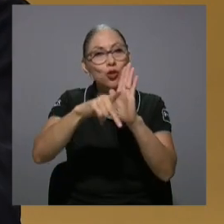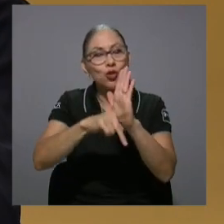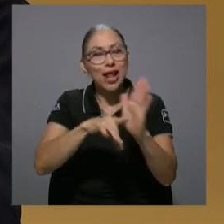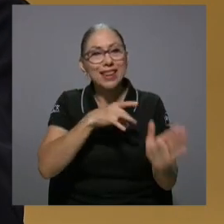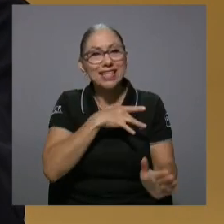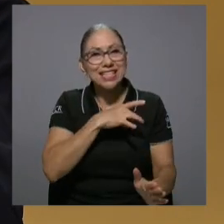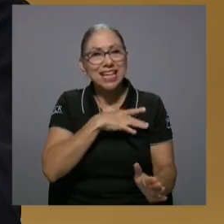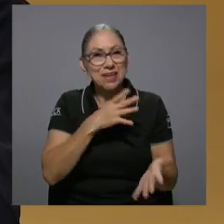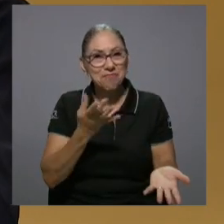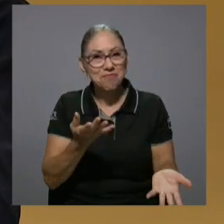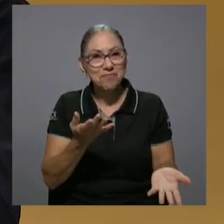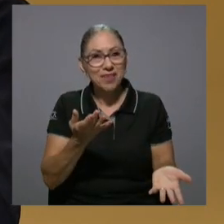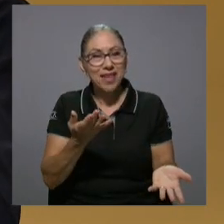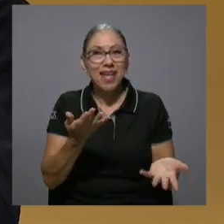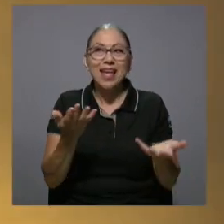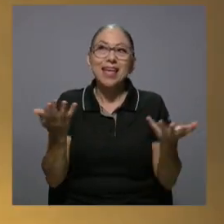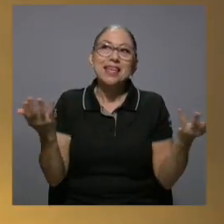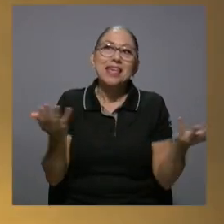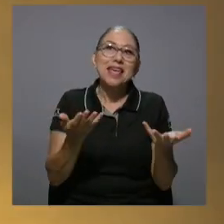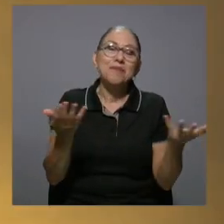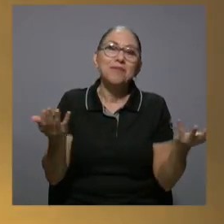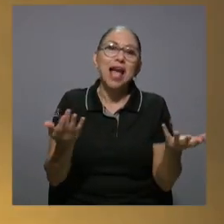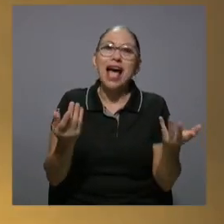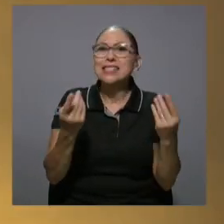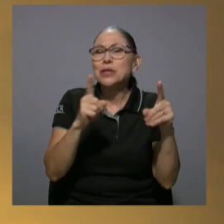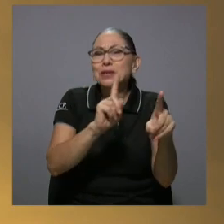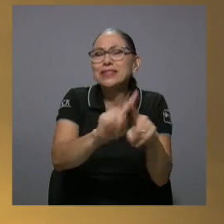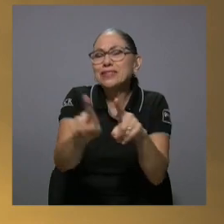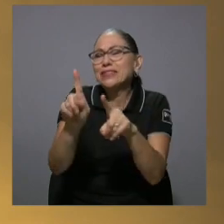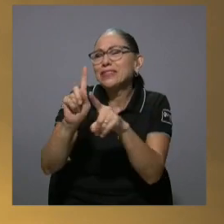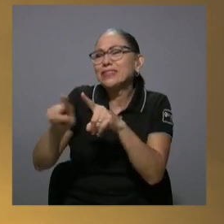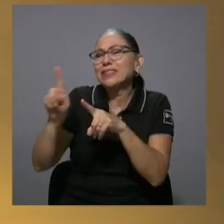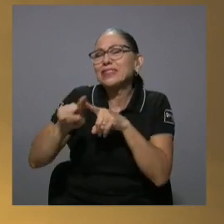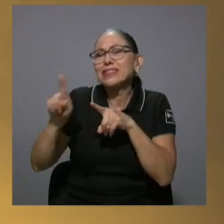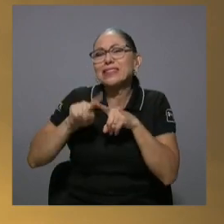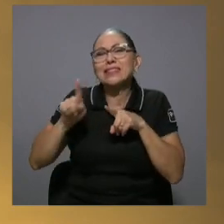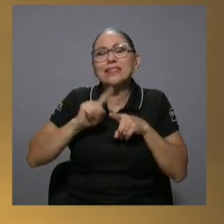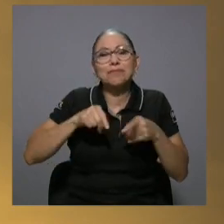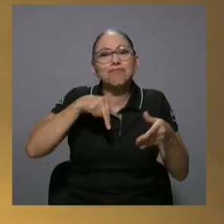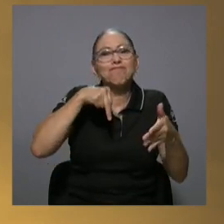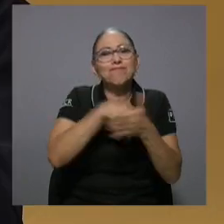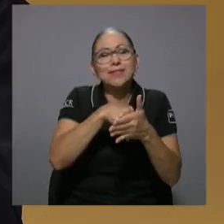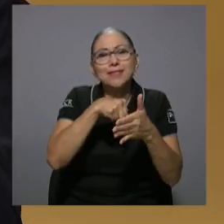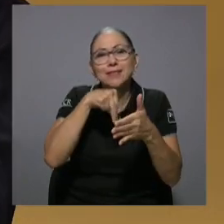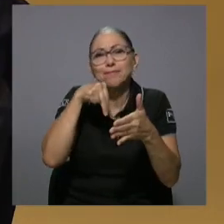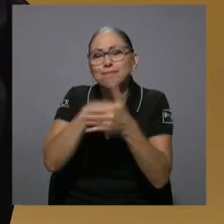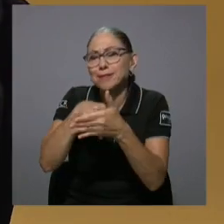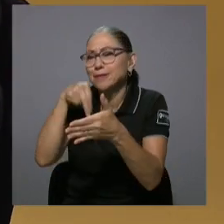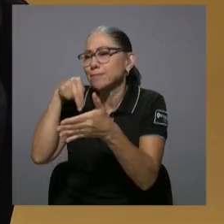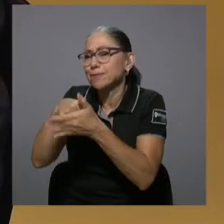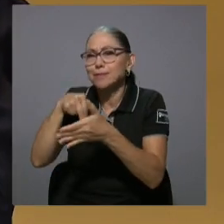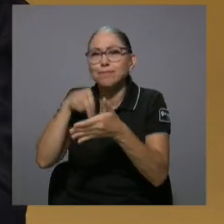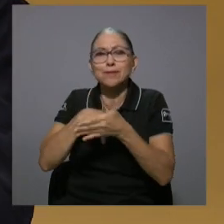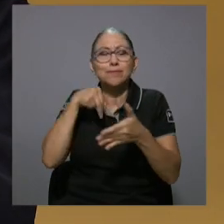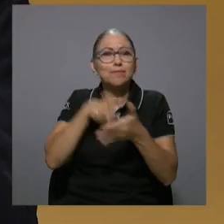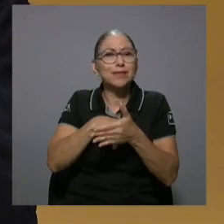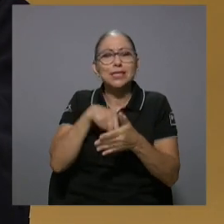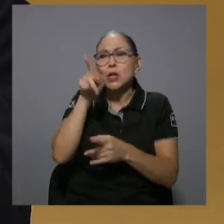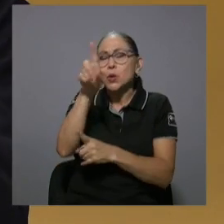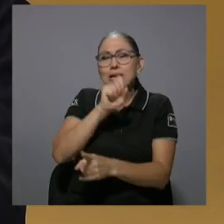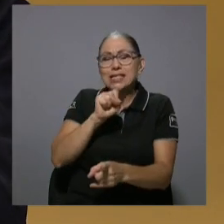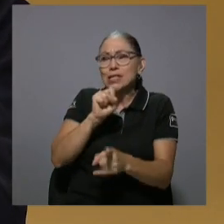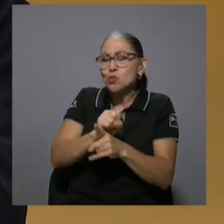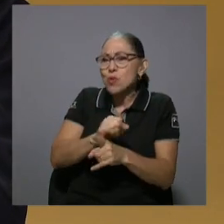toda, si se quiere, una carrera de obstáculos y hasta cierto punto de un cierto absurdo, aunque